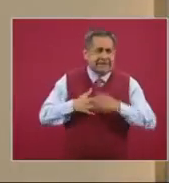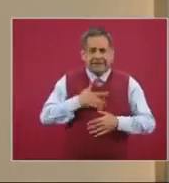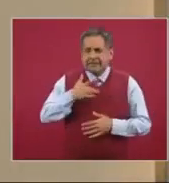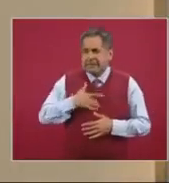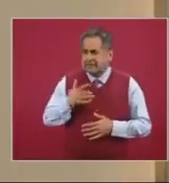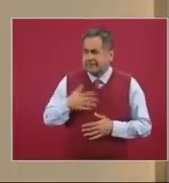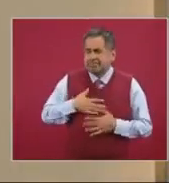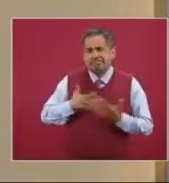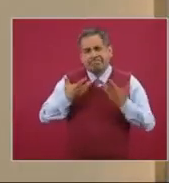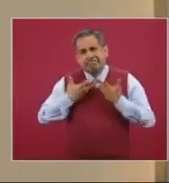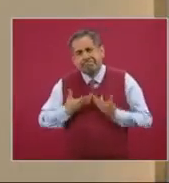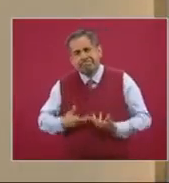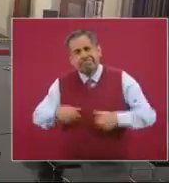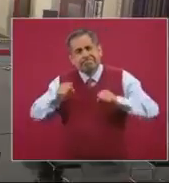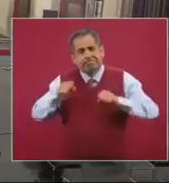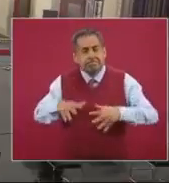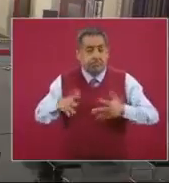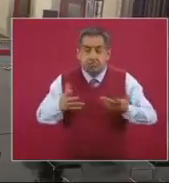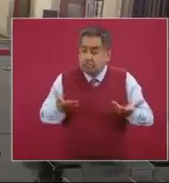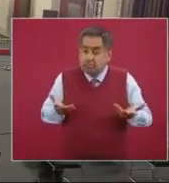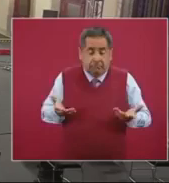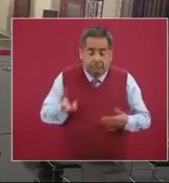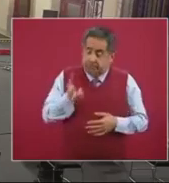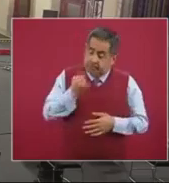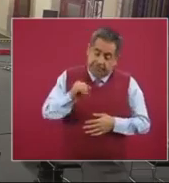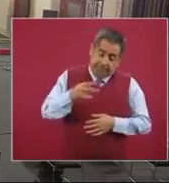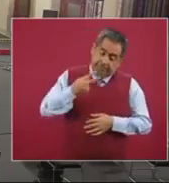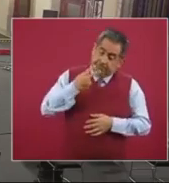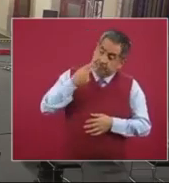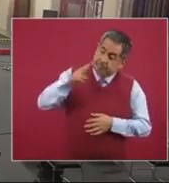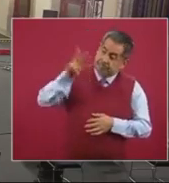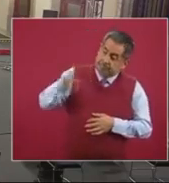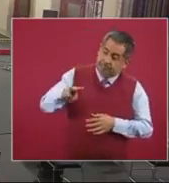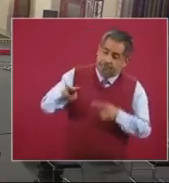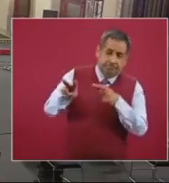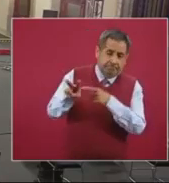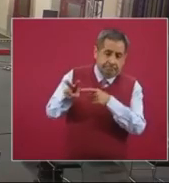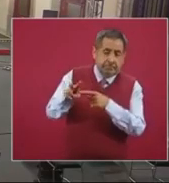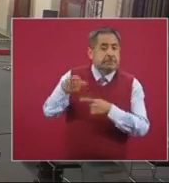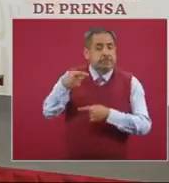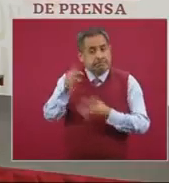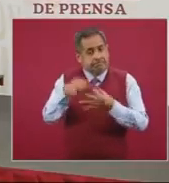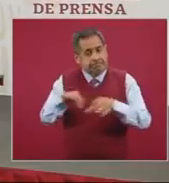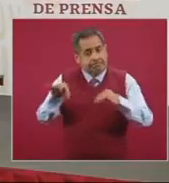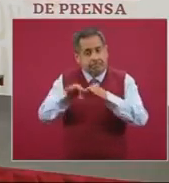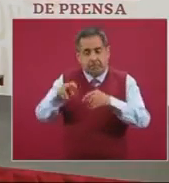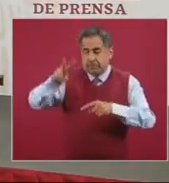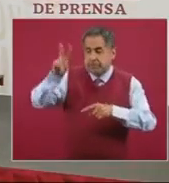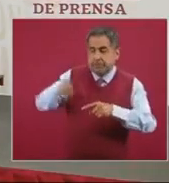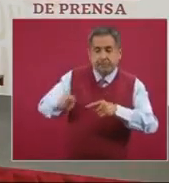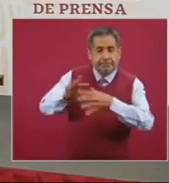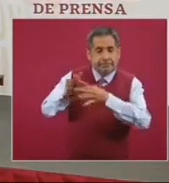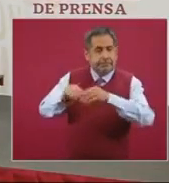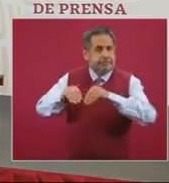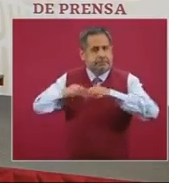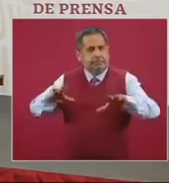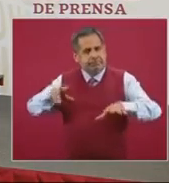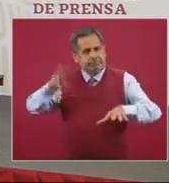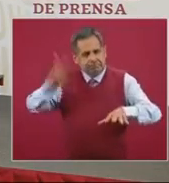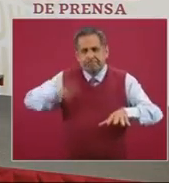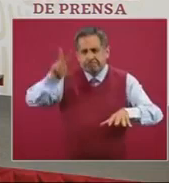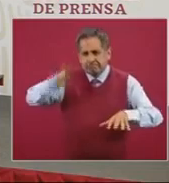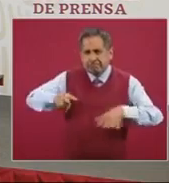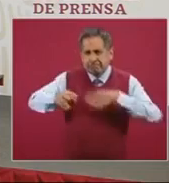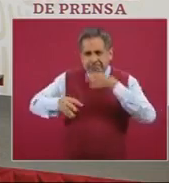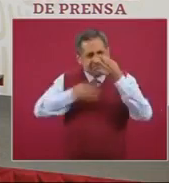hacer perder el ánimo porque la realidad puede ser difícil. Pero es indispensable siempre decir la verdad,